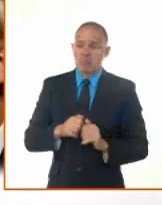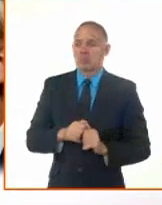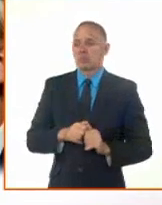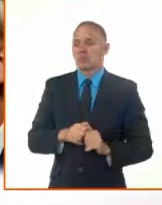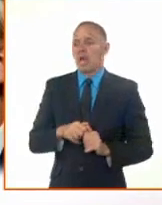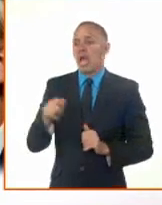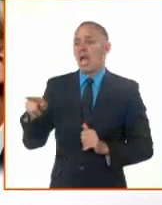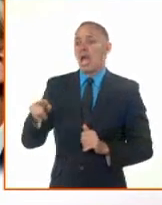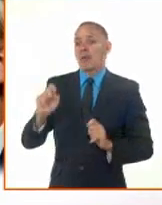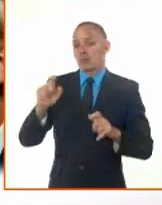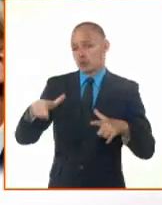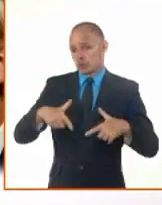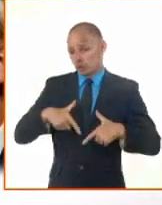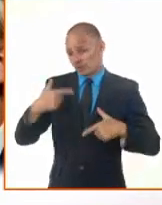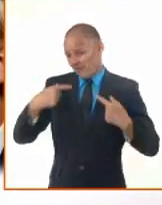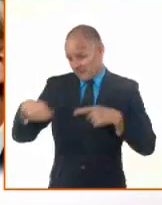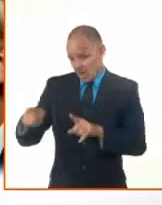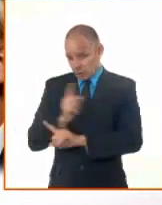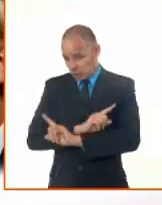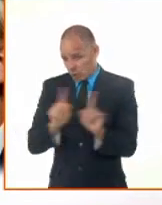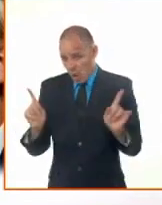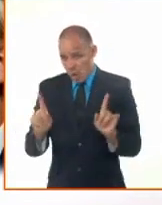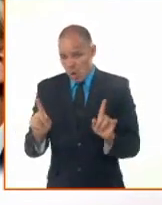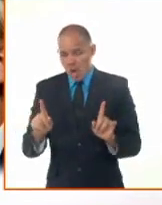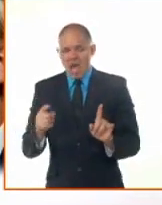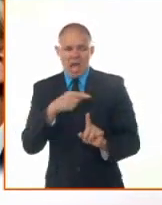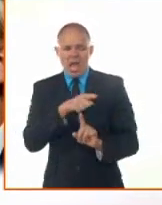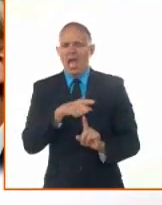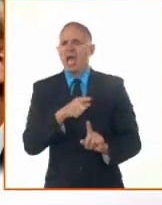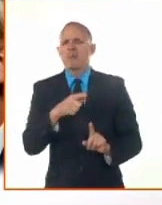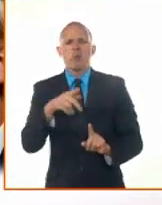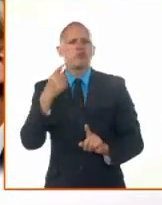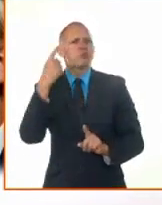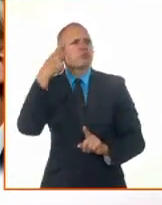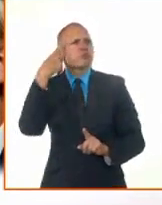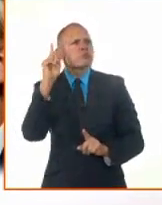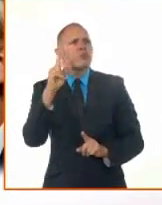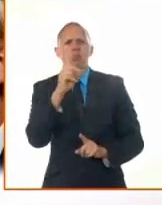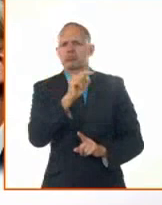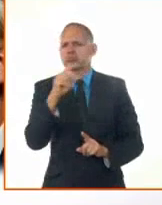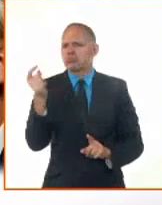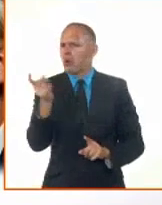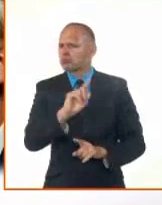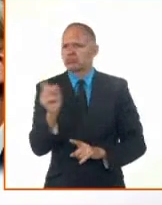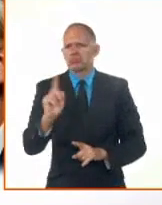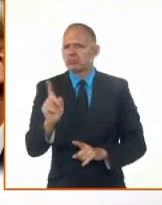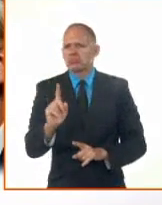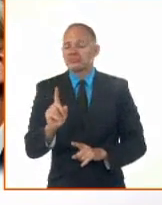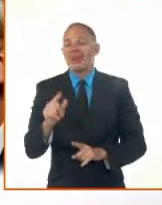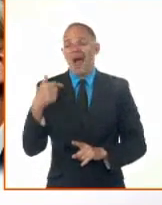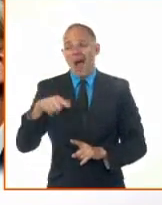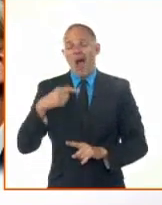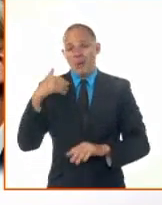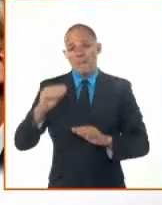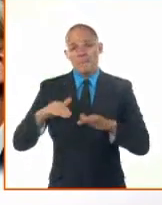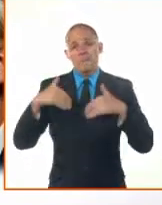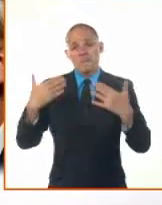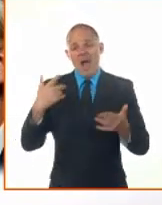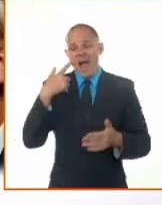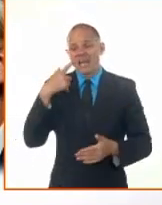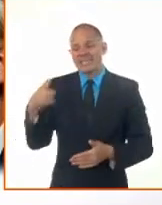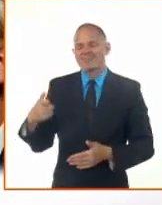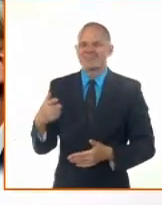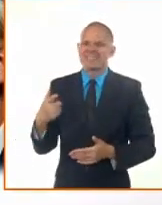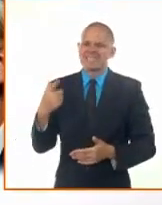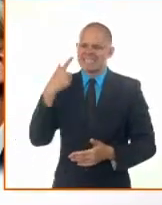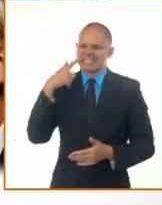por tanto eso contribuye a echar una gotita más de agua en el vaso que se ha ido llenando de la falta